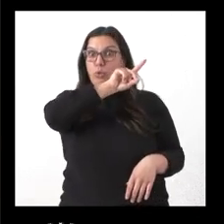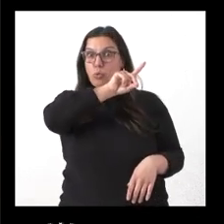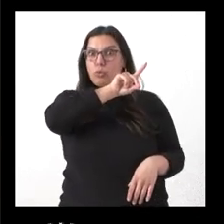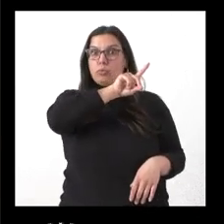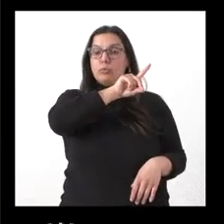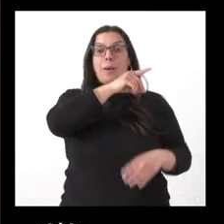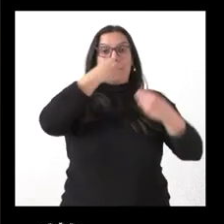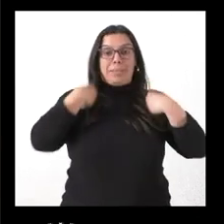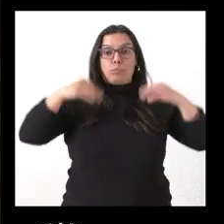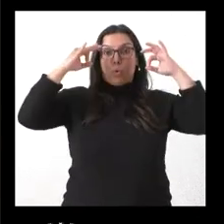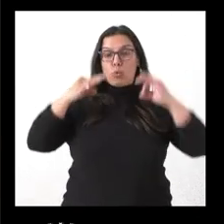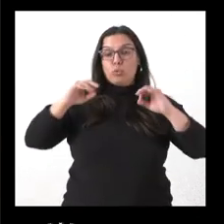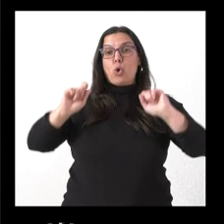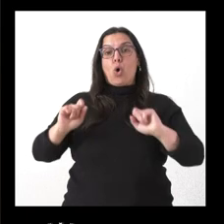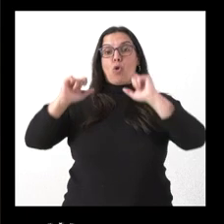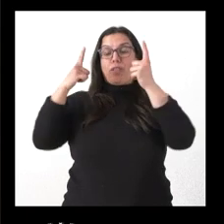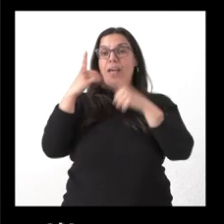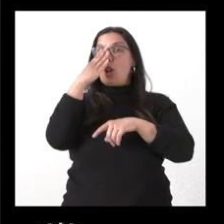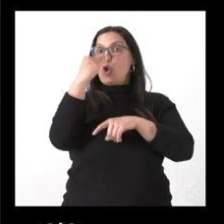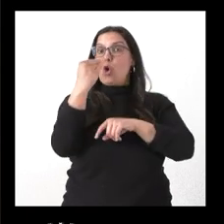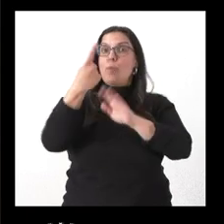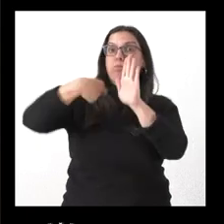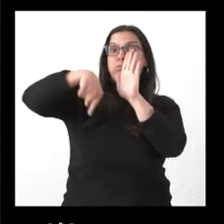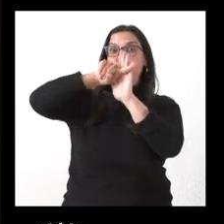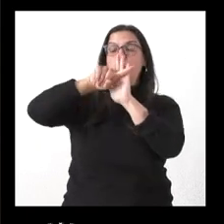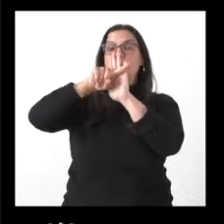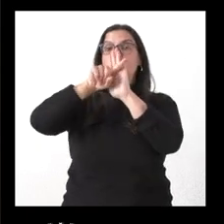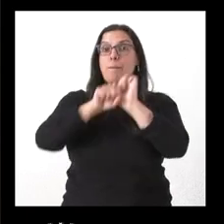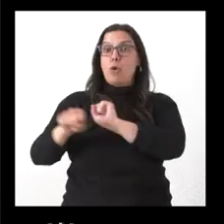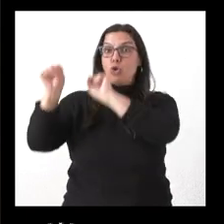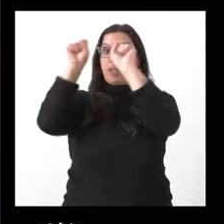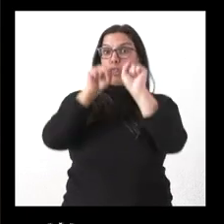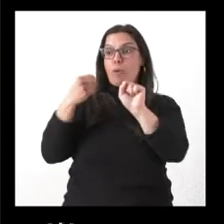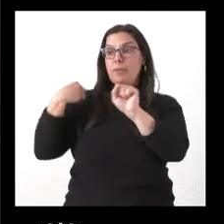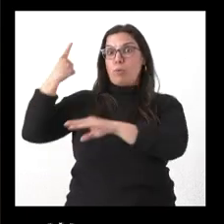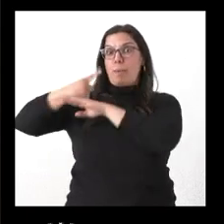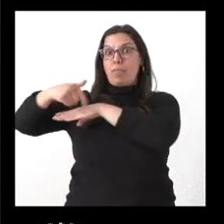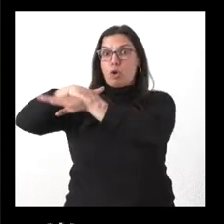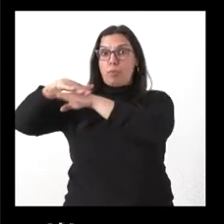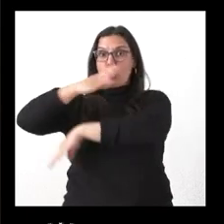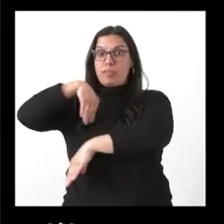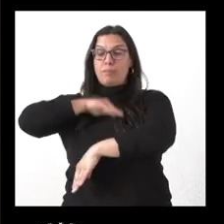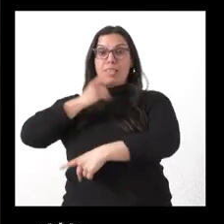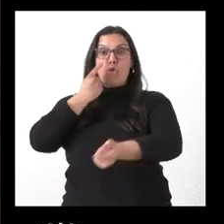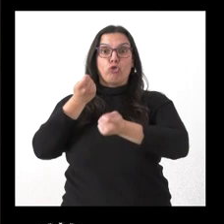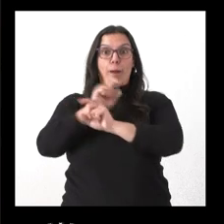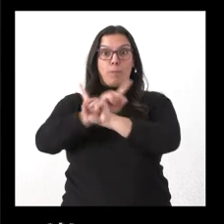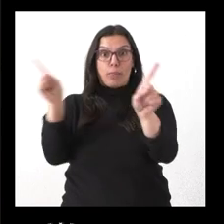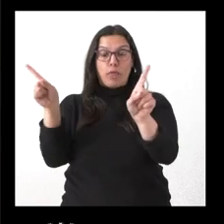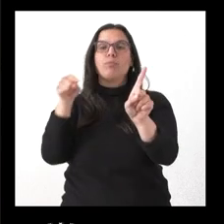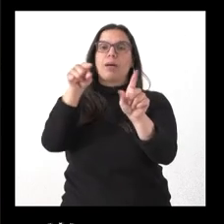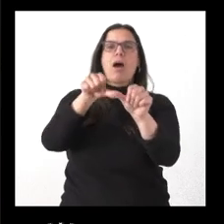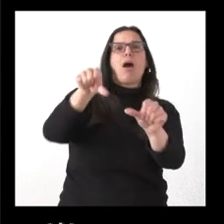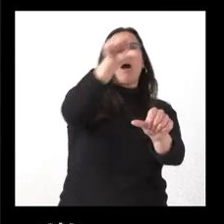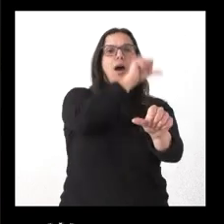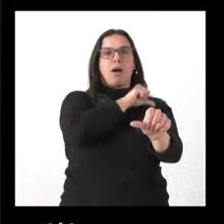decir el mismo momento en que entró en vigor la catalogación por el gobierno España del óvulo nésped impidió su control desde ese mismo momento vamos a retroceder la